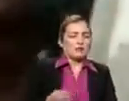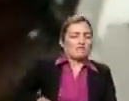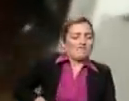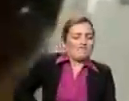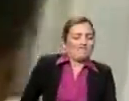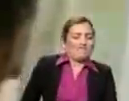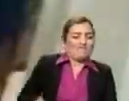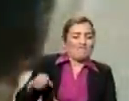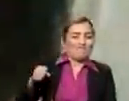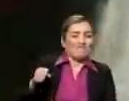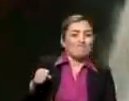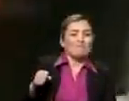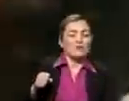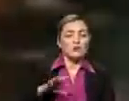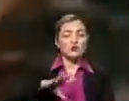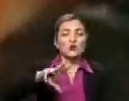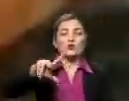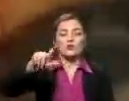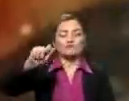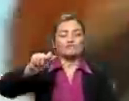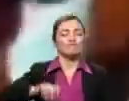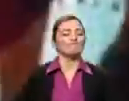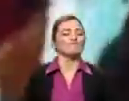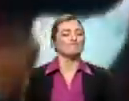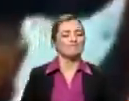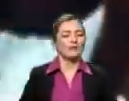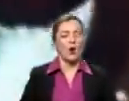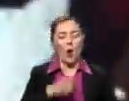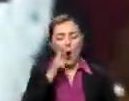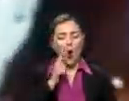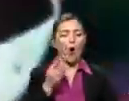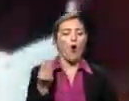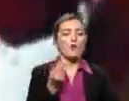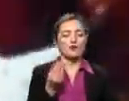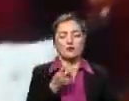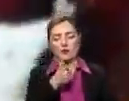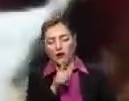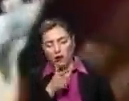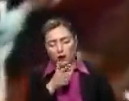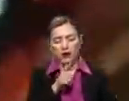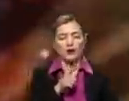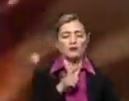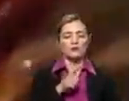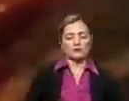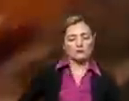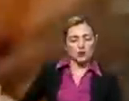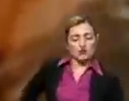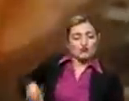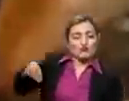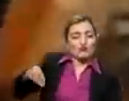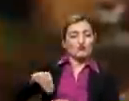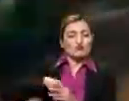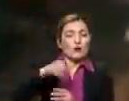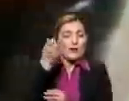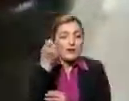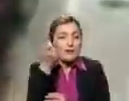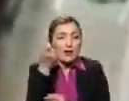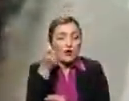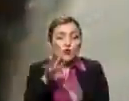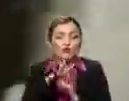se interpone y le somete al joven, que está en estado de embriaguez, hasta robarle la billetera.